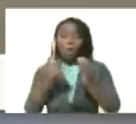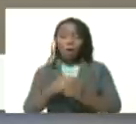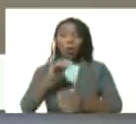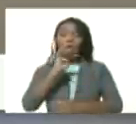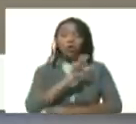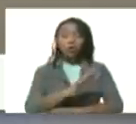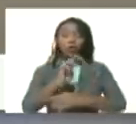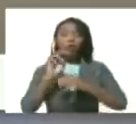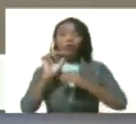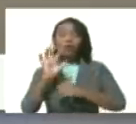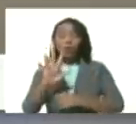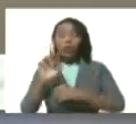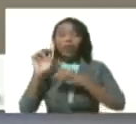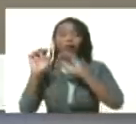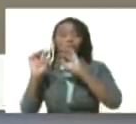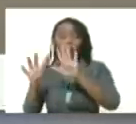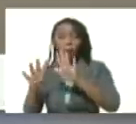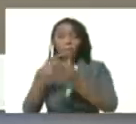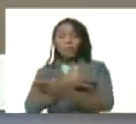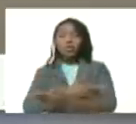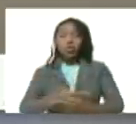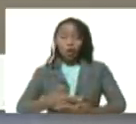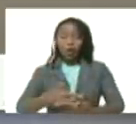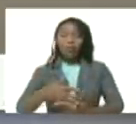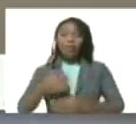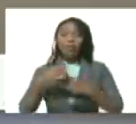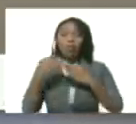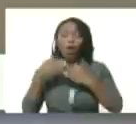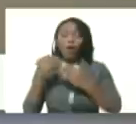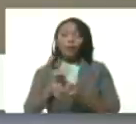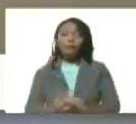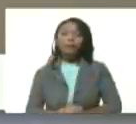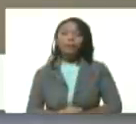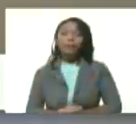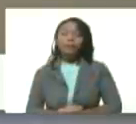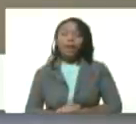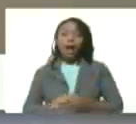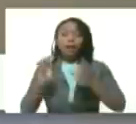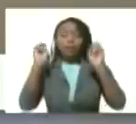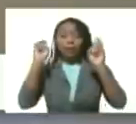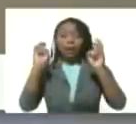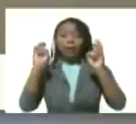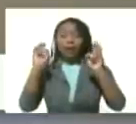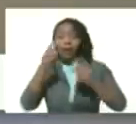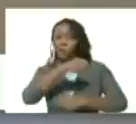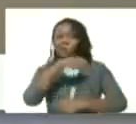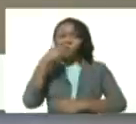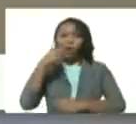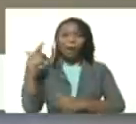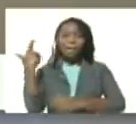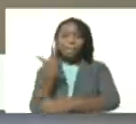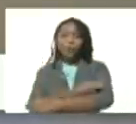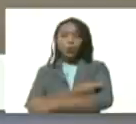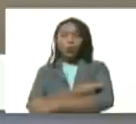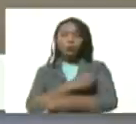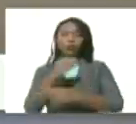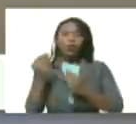5.459 millones de dólares el monto que el narcotráfico inyectó a la economía de Colombia.